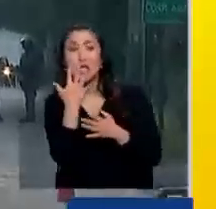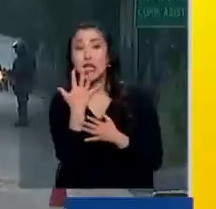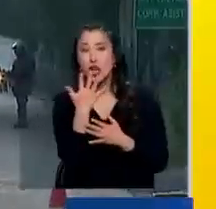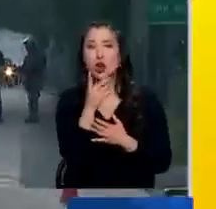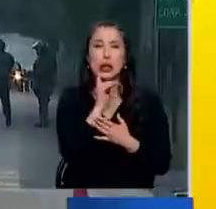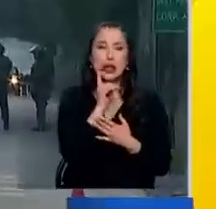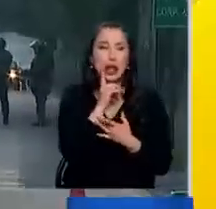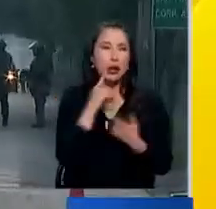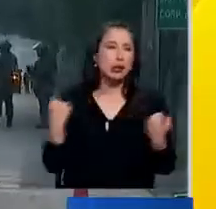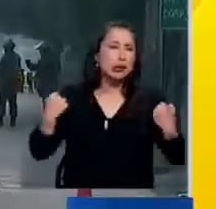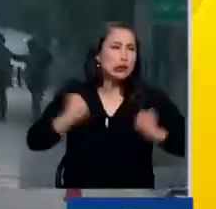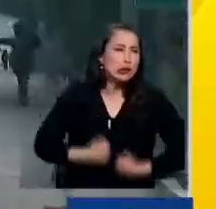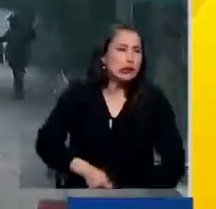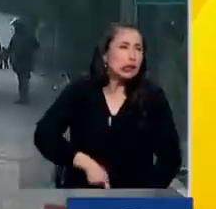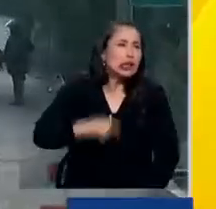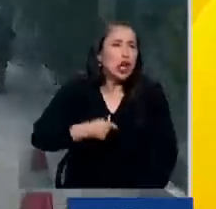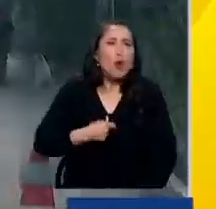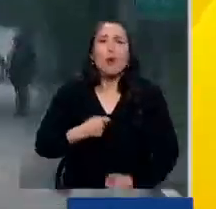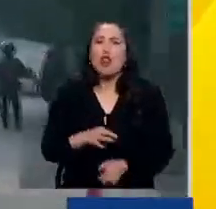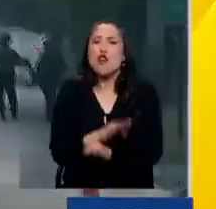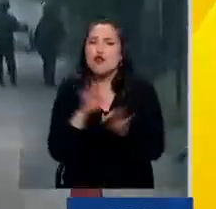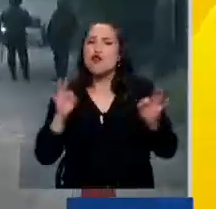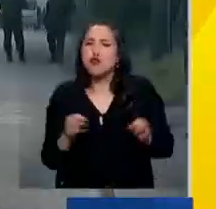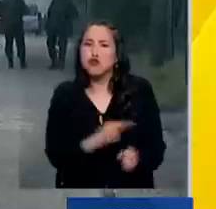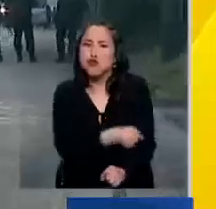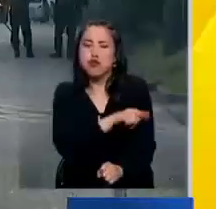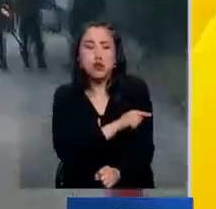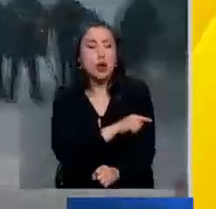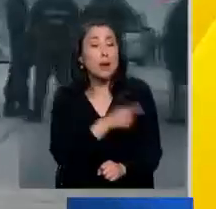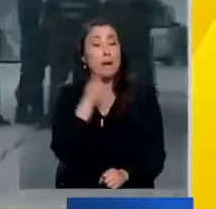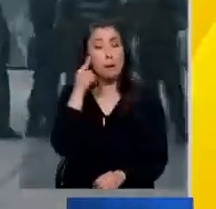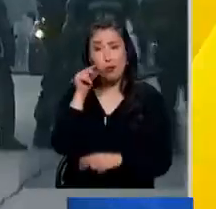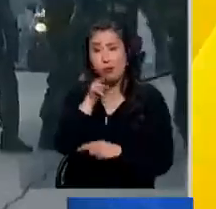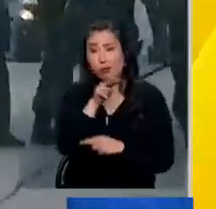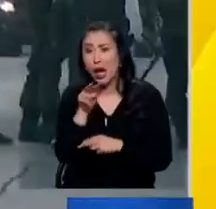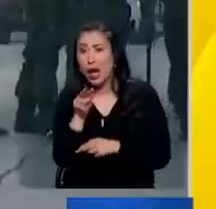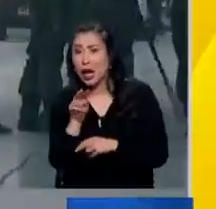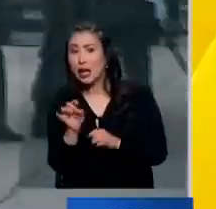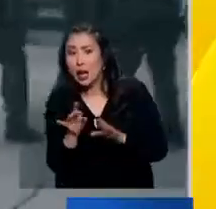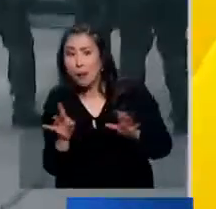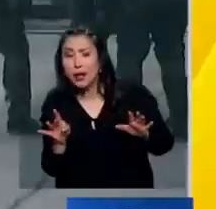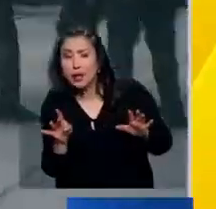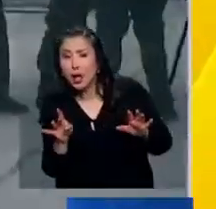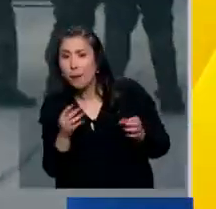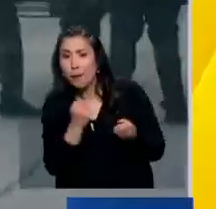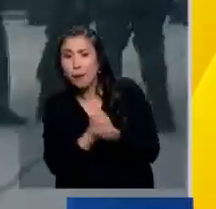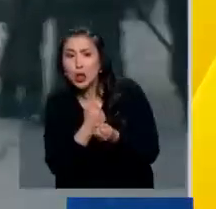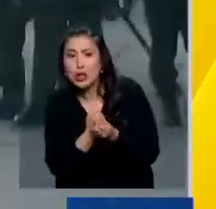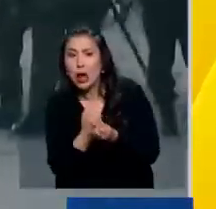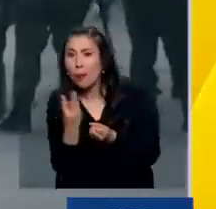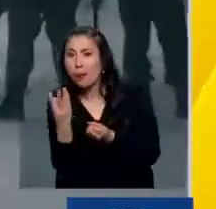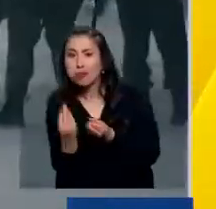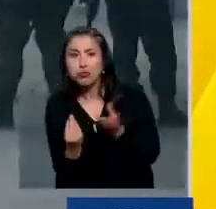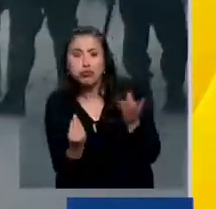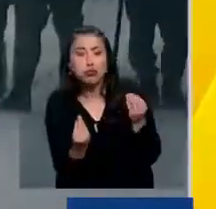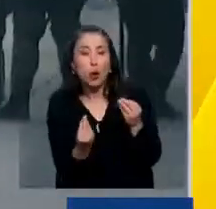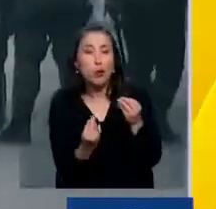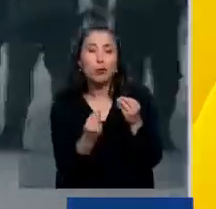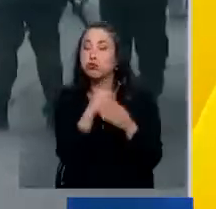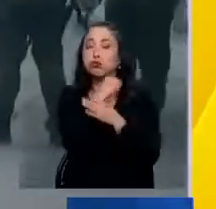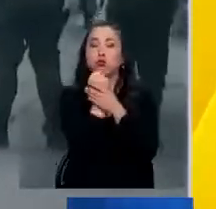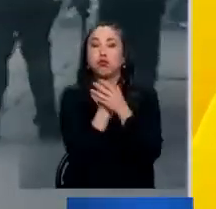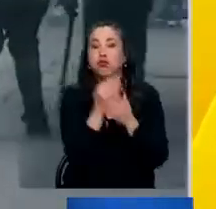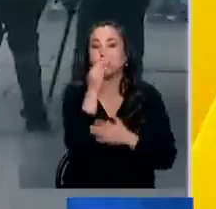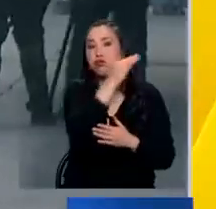al menos con elementos de fuerzas especiales. Sin embargo, claramente la policía uniformada se ha visto sobrepasada durante esta jornada